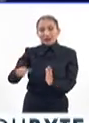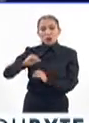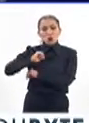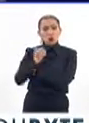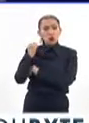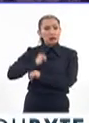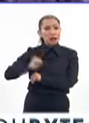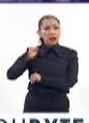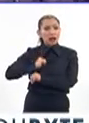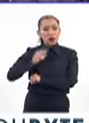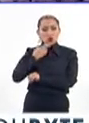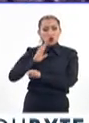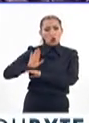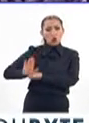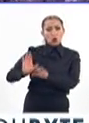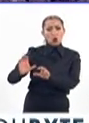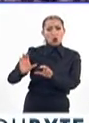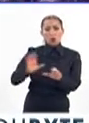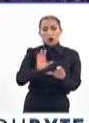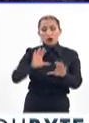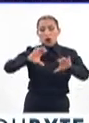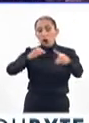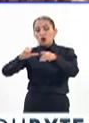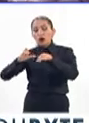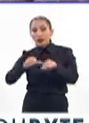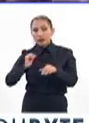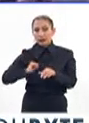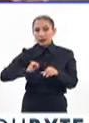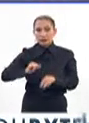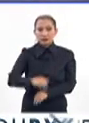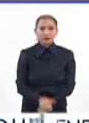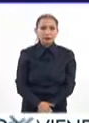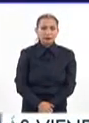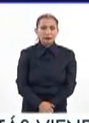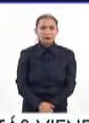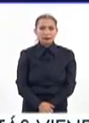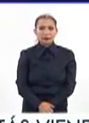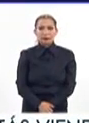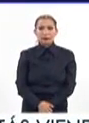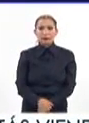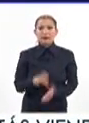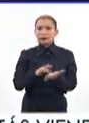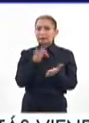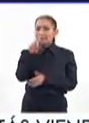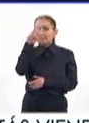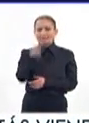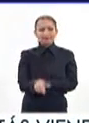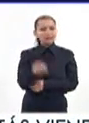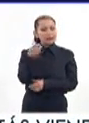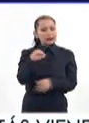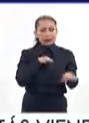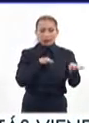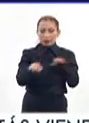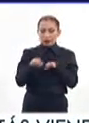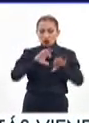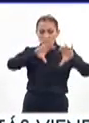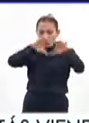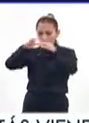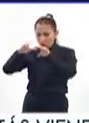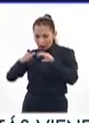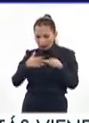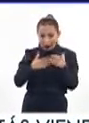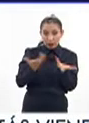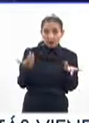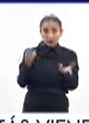que durante siglos han estado resguardadas en comunidades originarias. Gracias justamente a un trabajo comunitario.